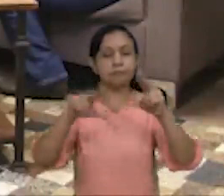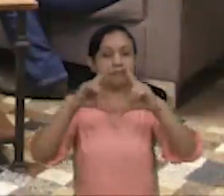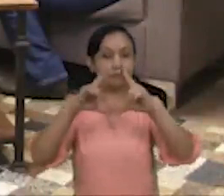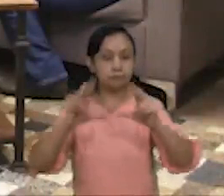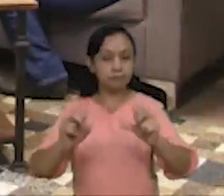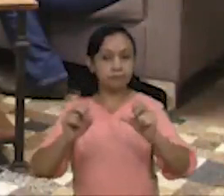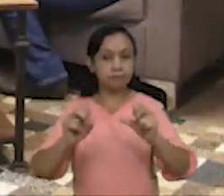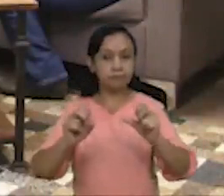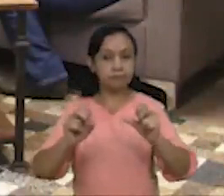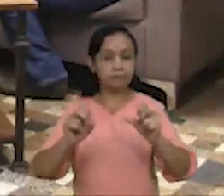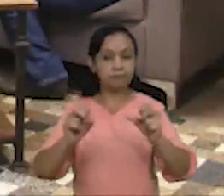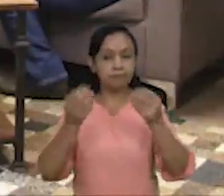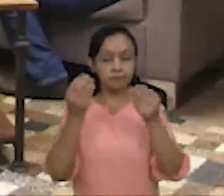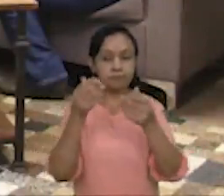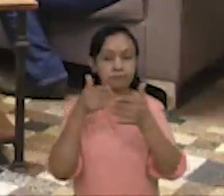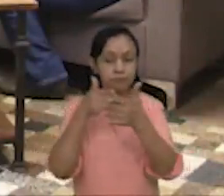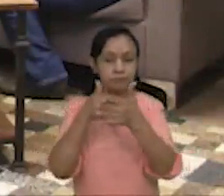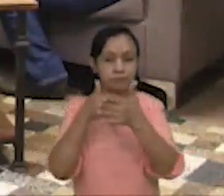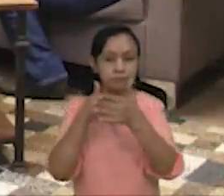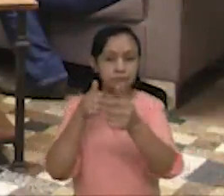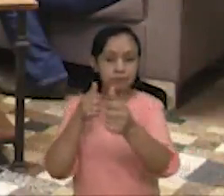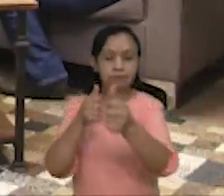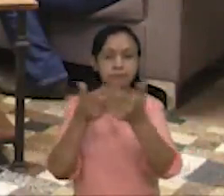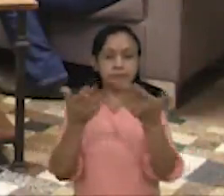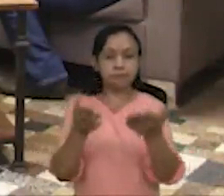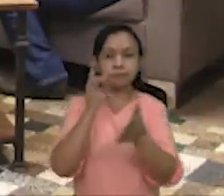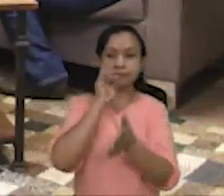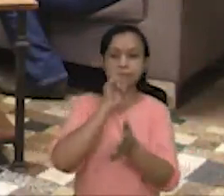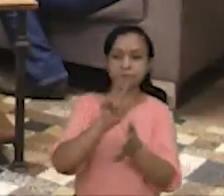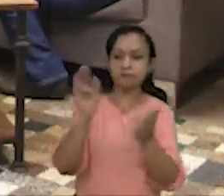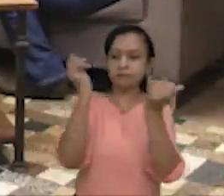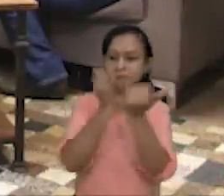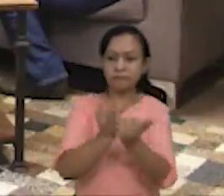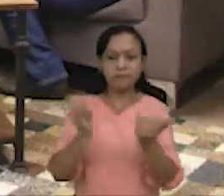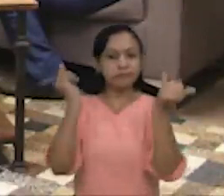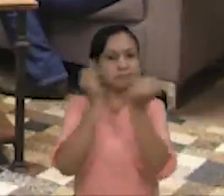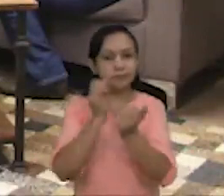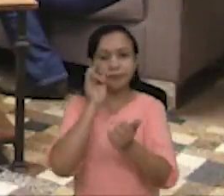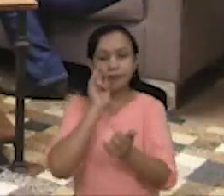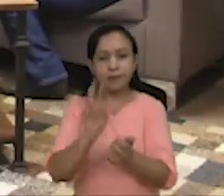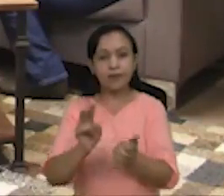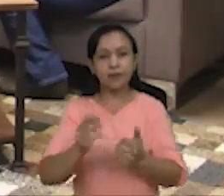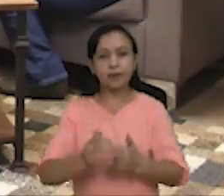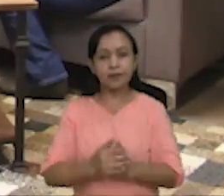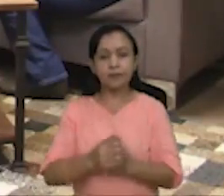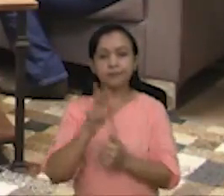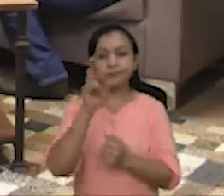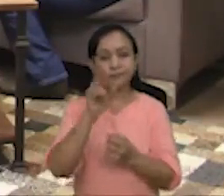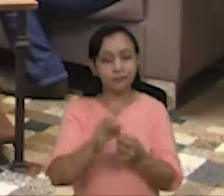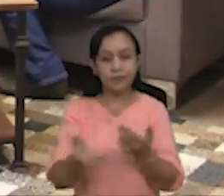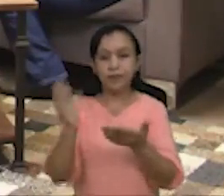Yo creo que hay todavía como un rezago ahí a quedarse, viendo hacia lo mismo, repitiendo